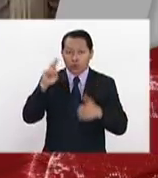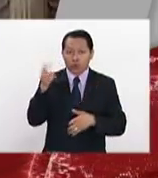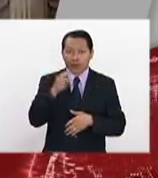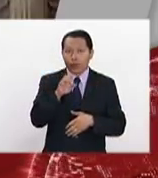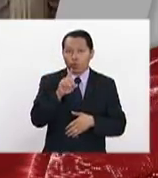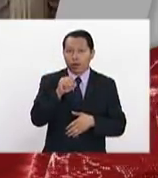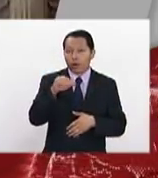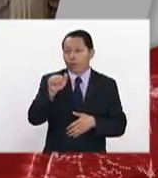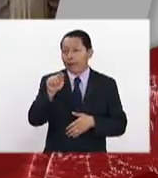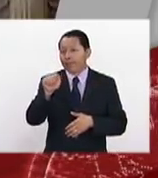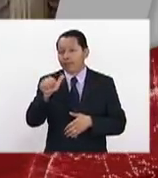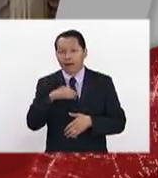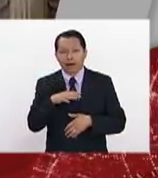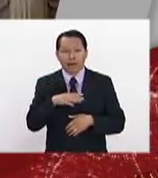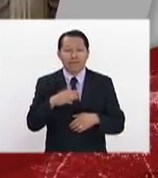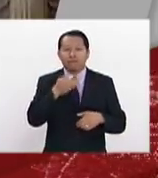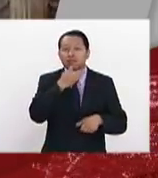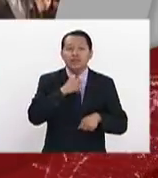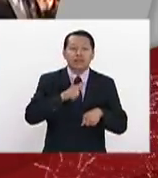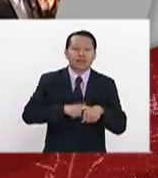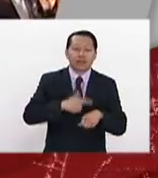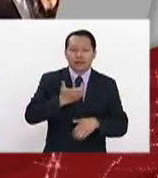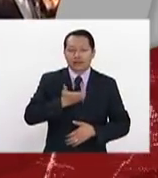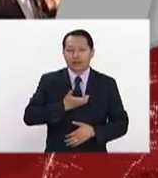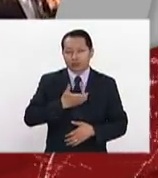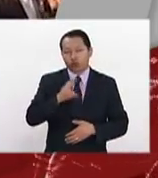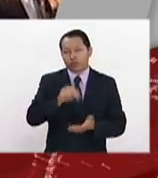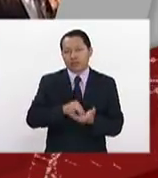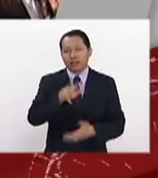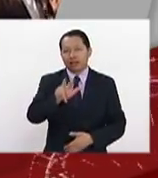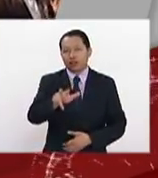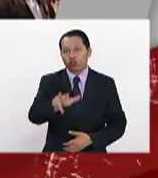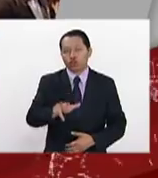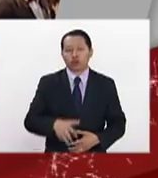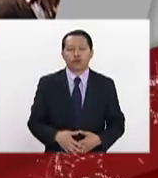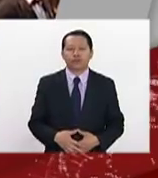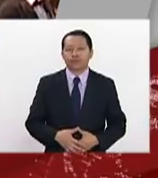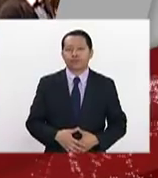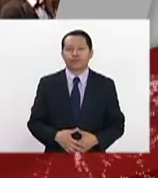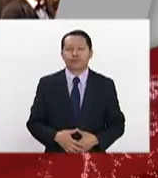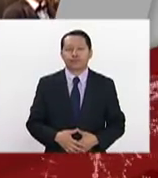Eduardo Mata se puso en marcha el Festival del Centro Histórico 2018.